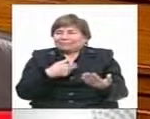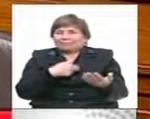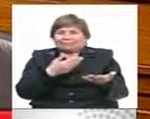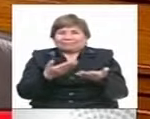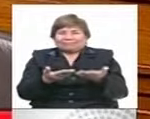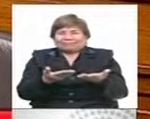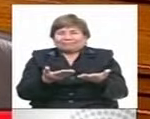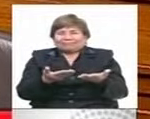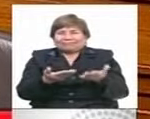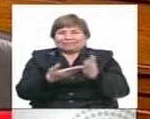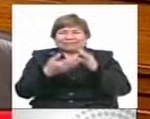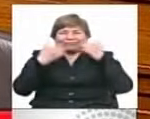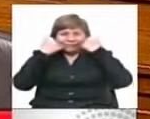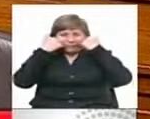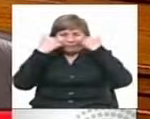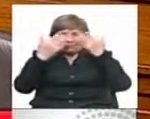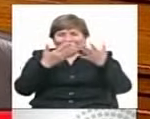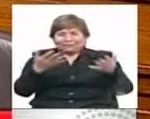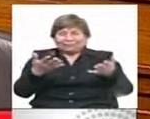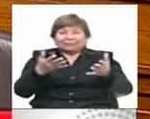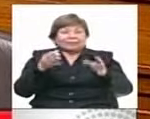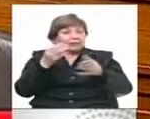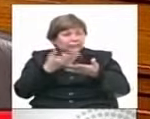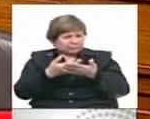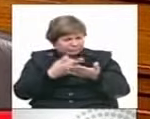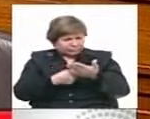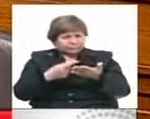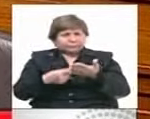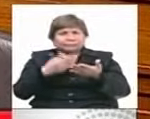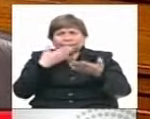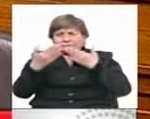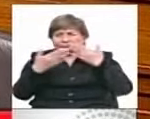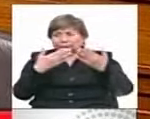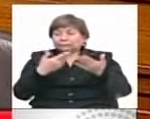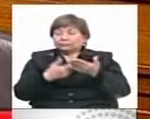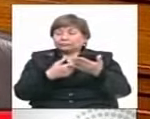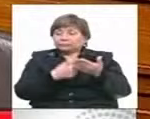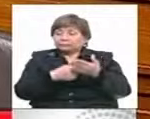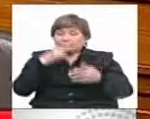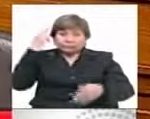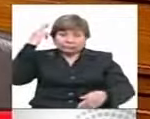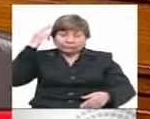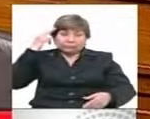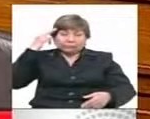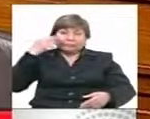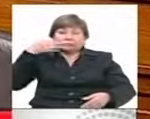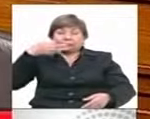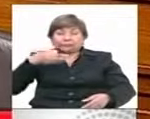estos espectáculos. Vamos al debate. Y en el debate son las razones